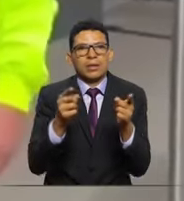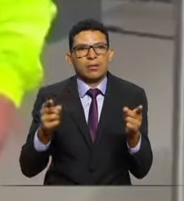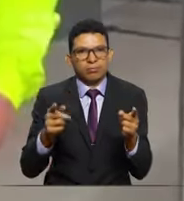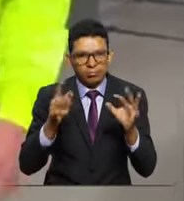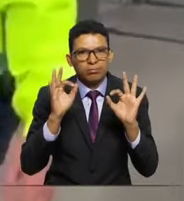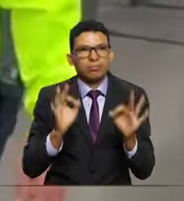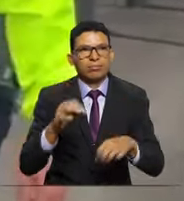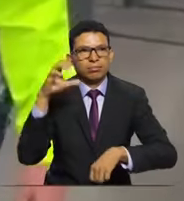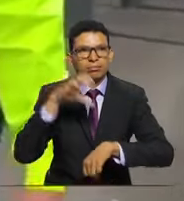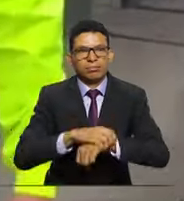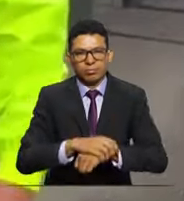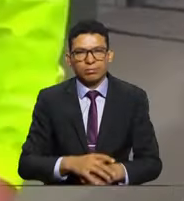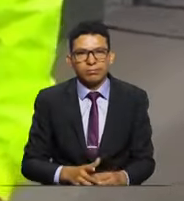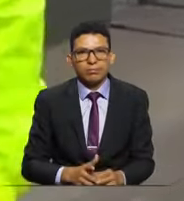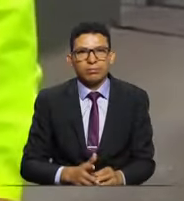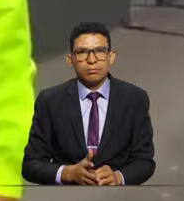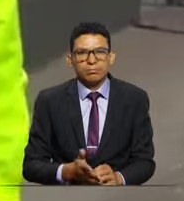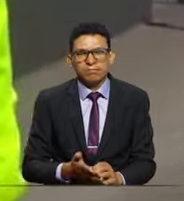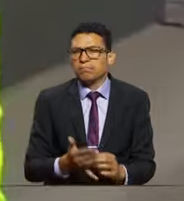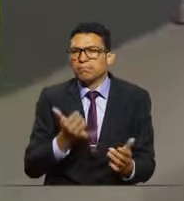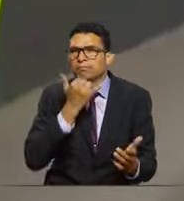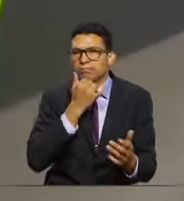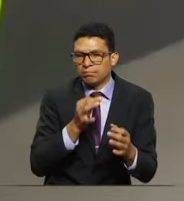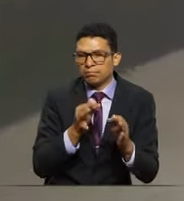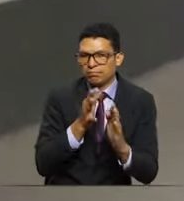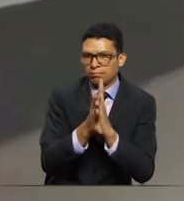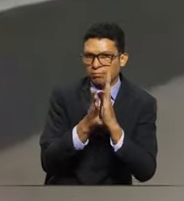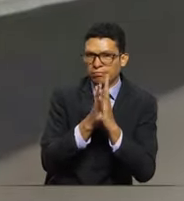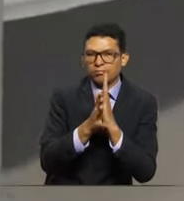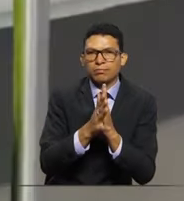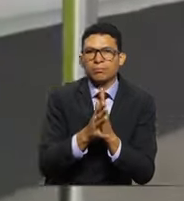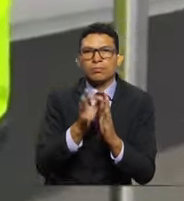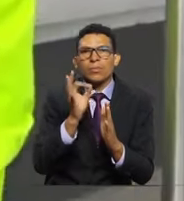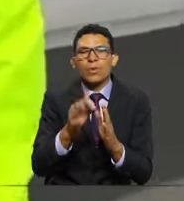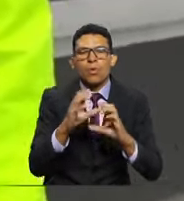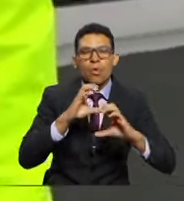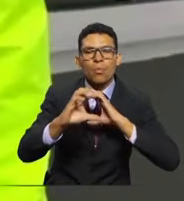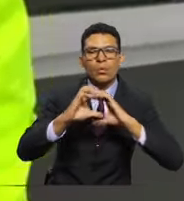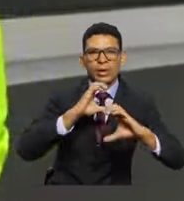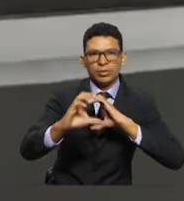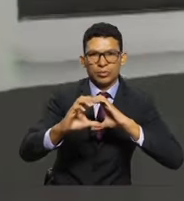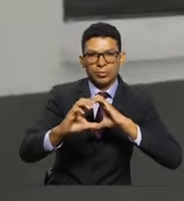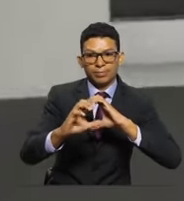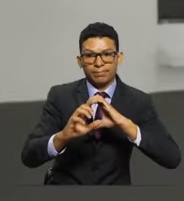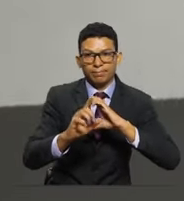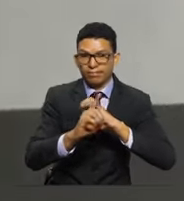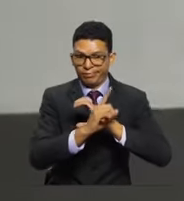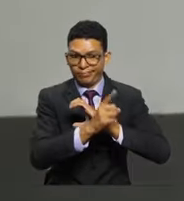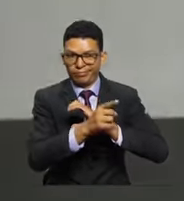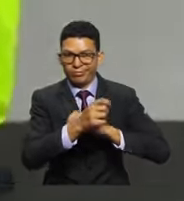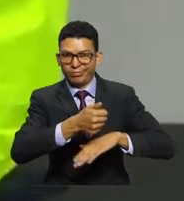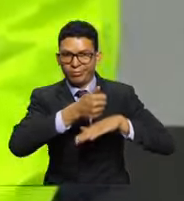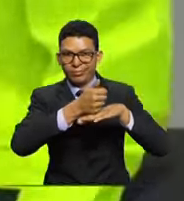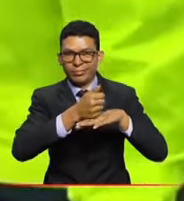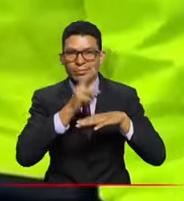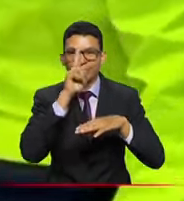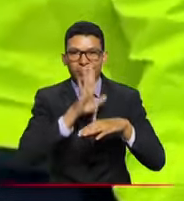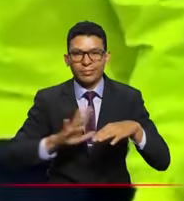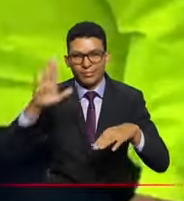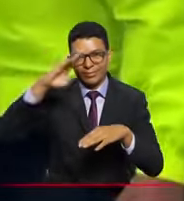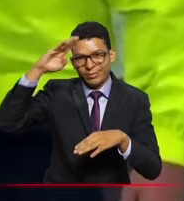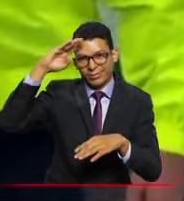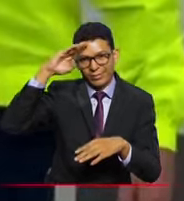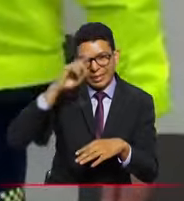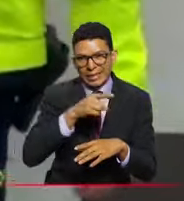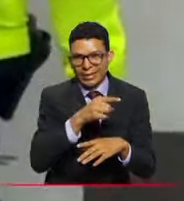esta captura, pero aquí les tenemos apartes de la comunicación sostenida entre nuestro director nacional de la